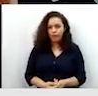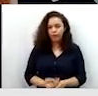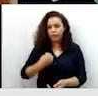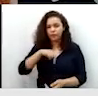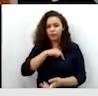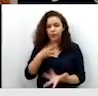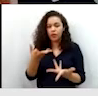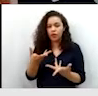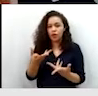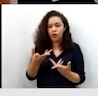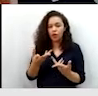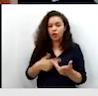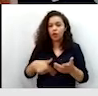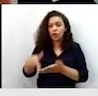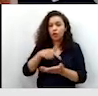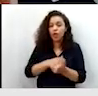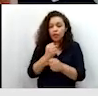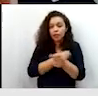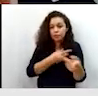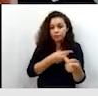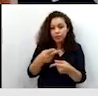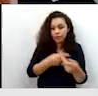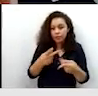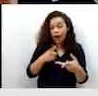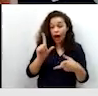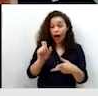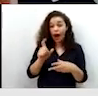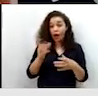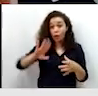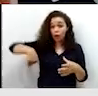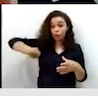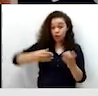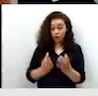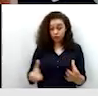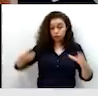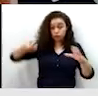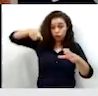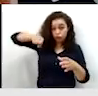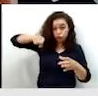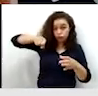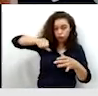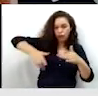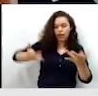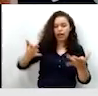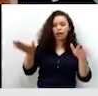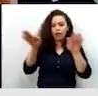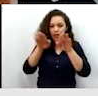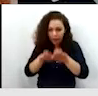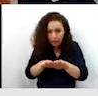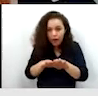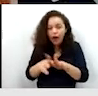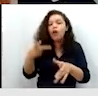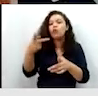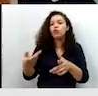preparamos los depósitos donde va a estar contenida esta agua, es decir, que estén cubiertos, que tengan su